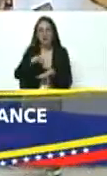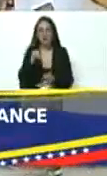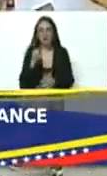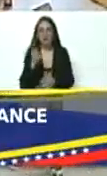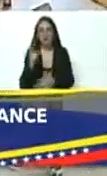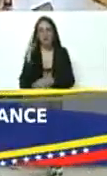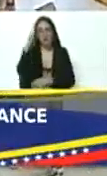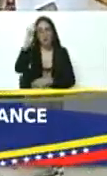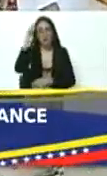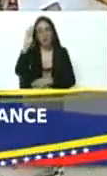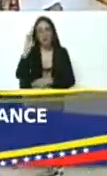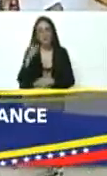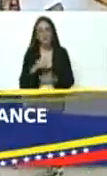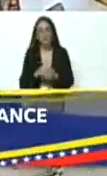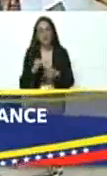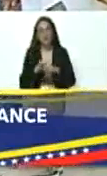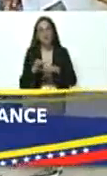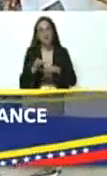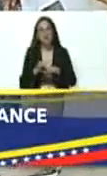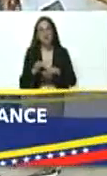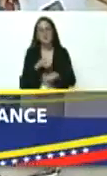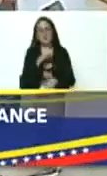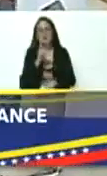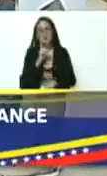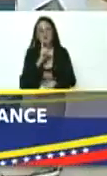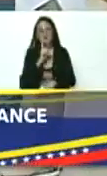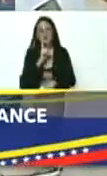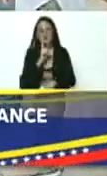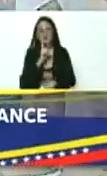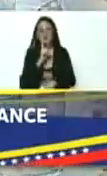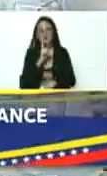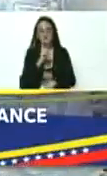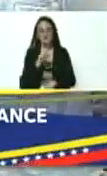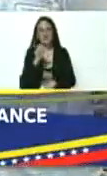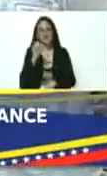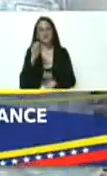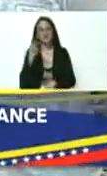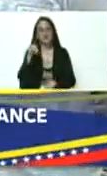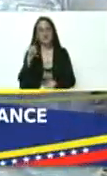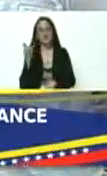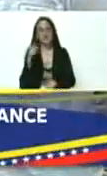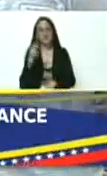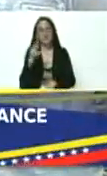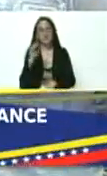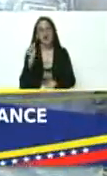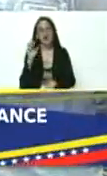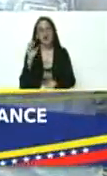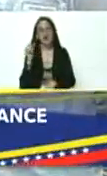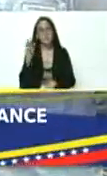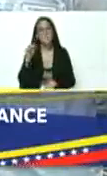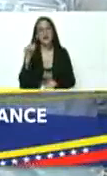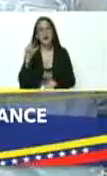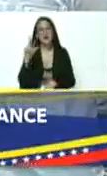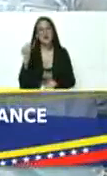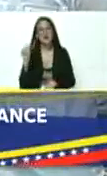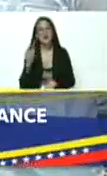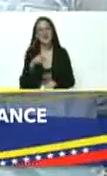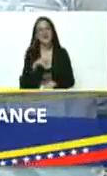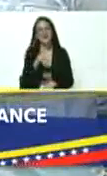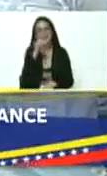qué parte de Santiago? Del municipio Son Olamaya. ¿Son Guacamaya? Sí. Bueno, Son Guacamaya, imagínate tú.